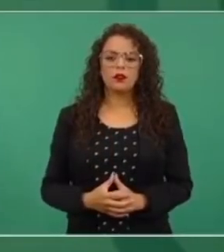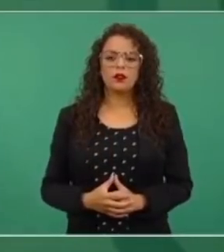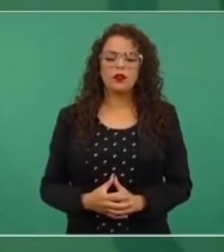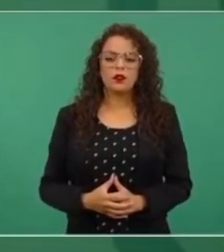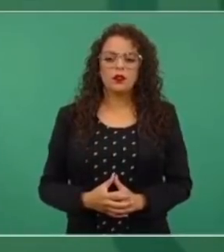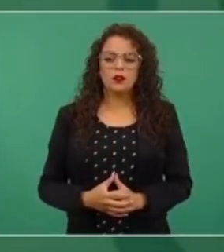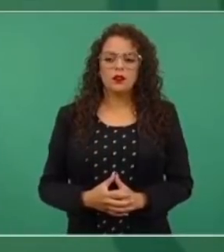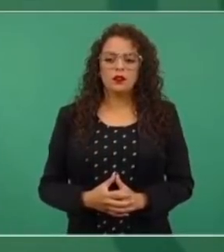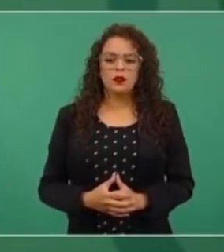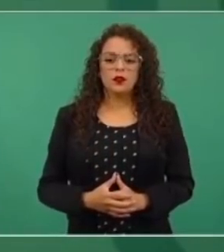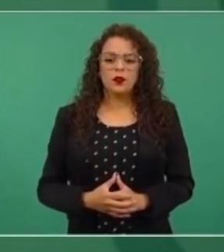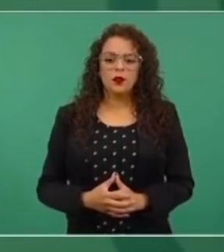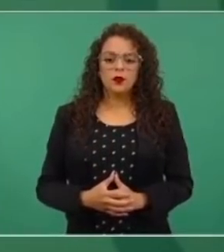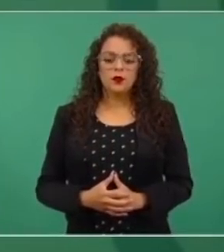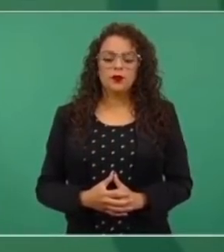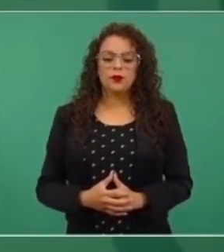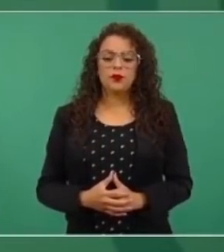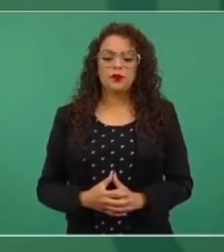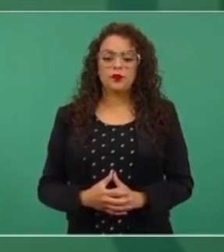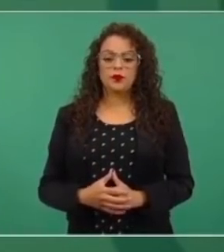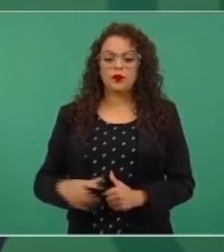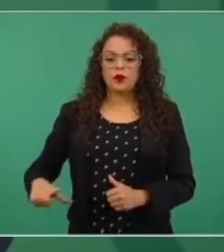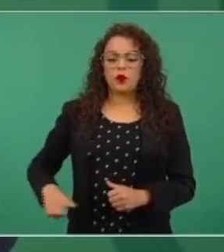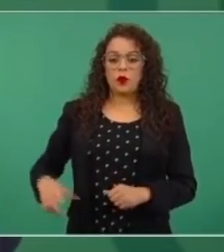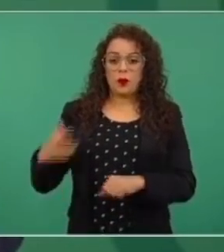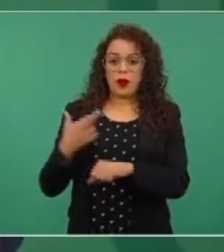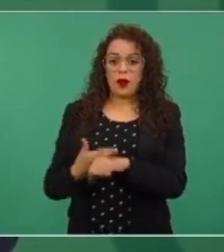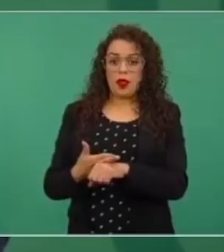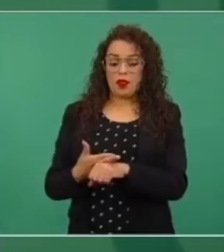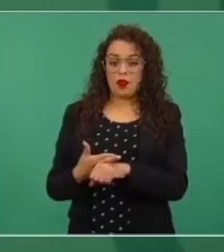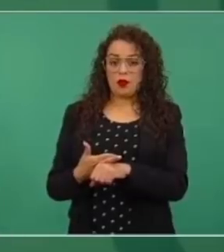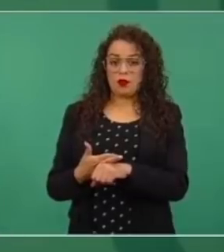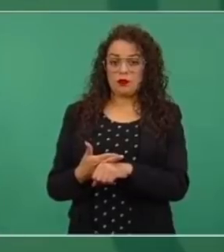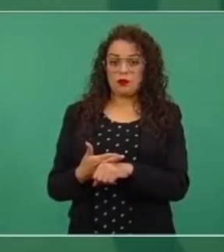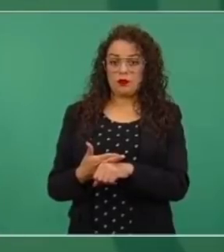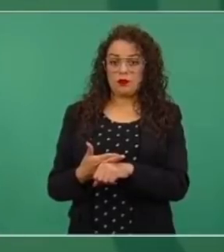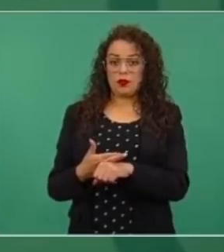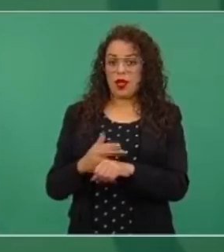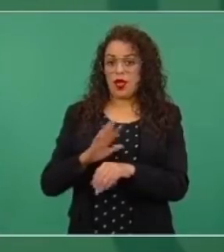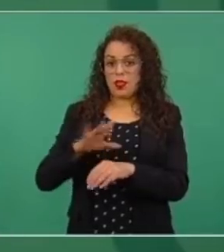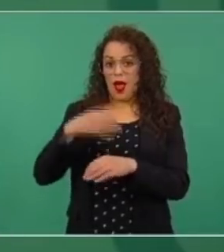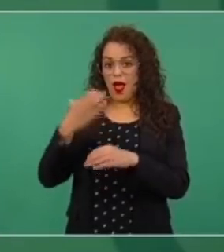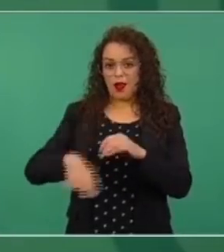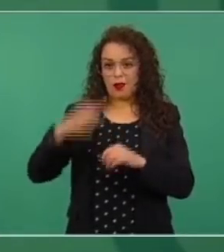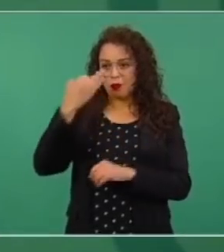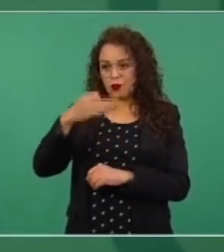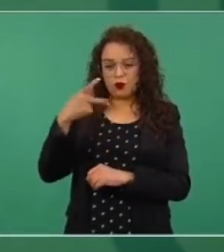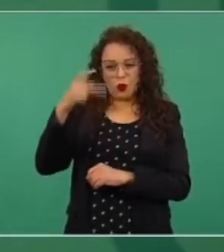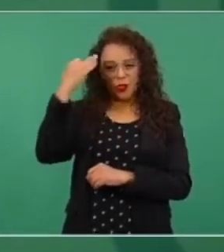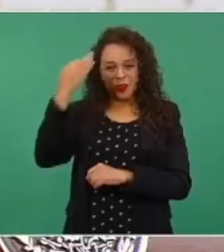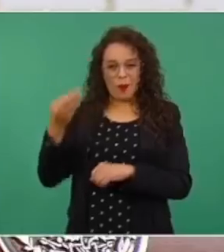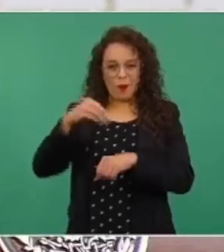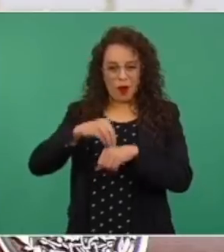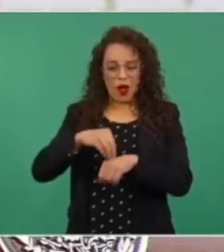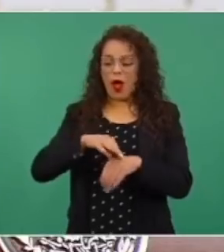Se ayudó al gobernador saliente para que